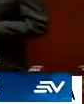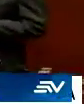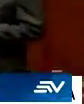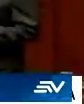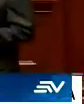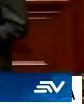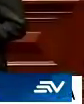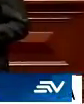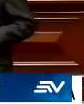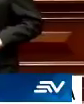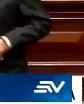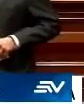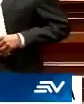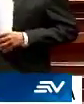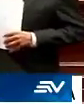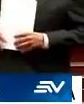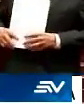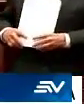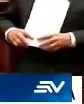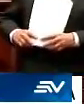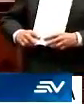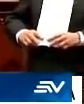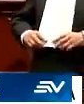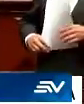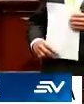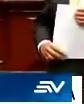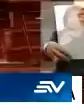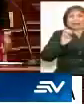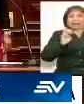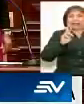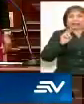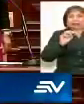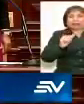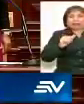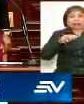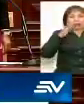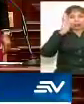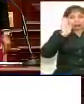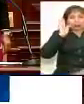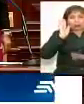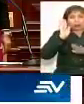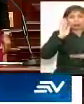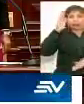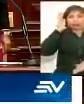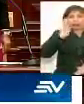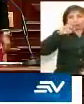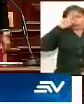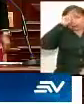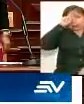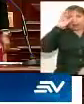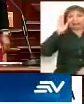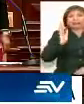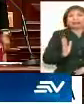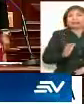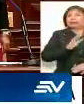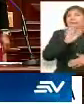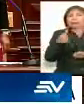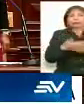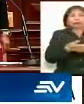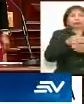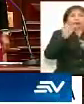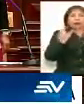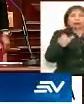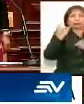el siguiente en la línea de sucesión y prestó juramento esta mañana. Juro por Dios, por la patria y por todos